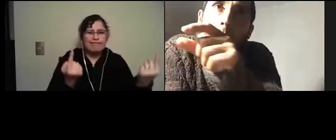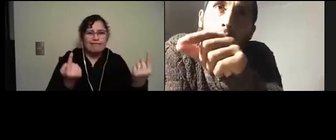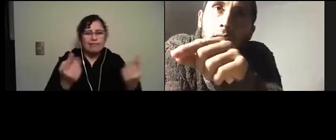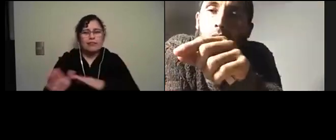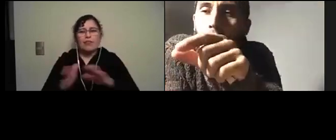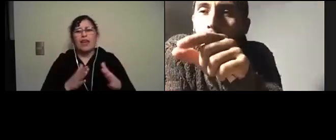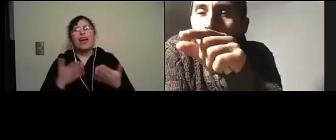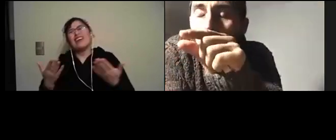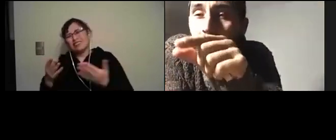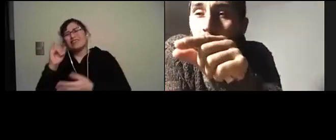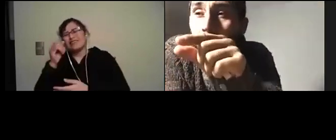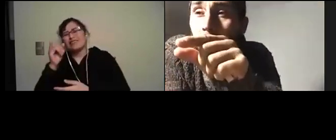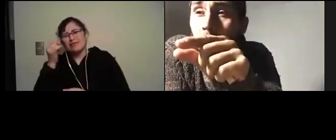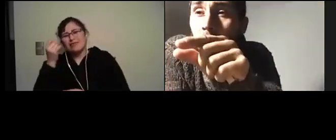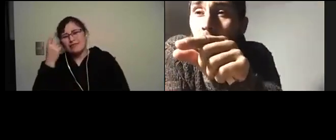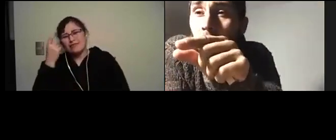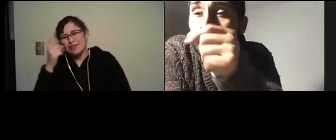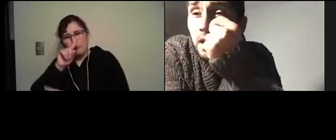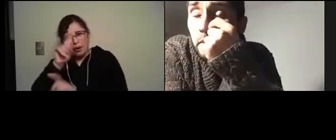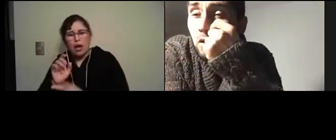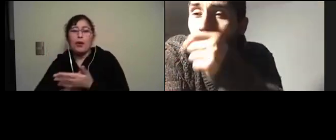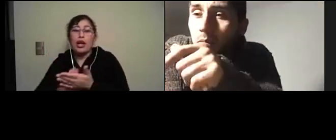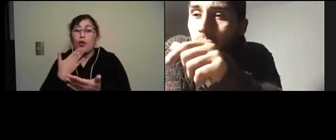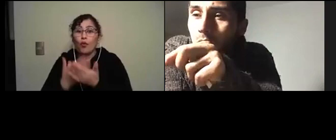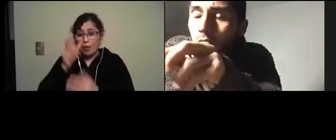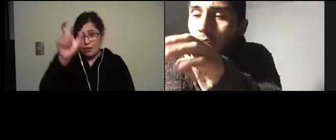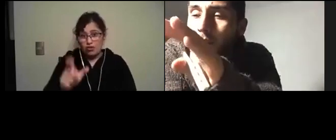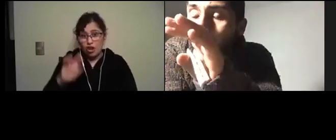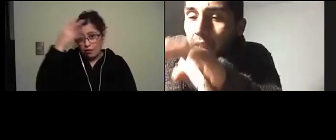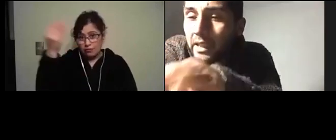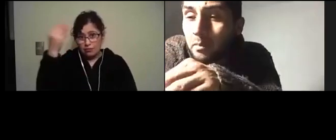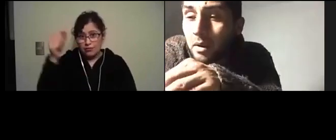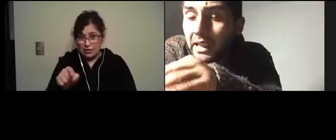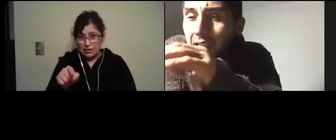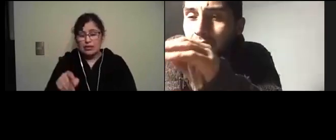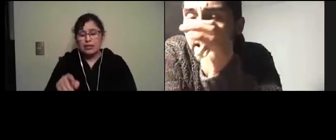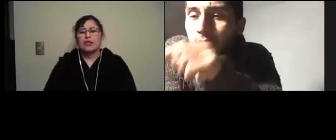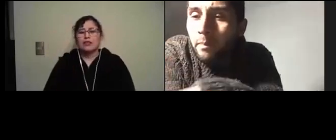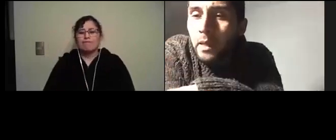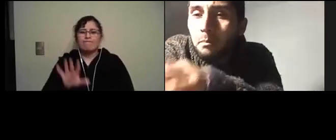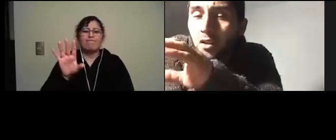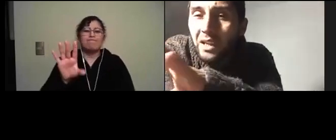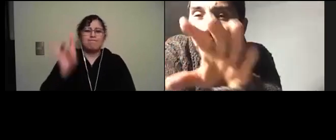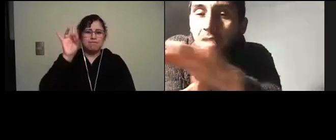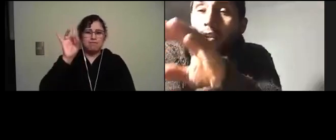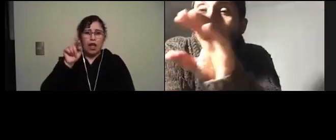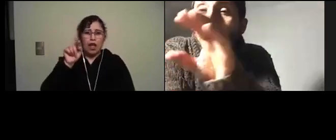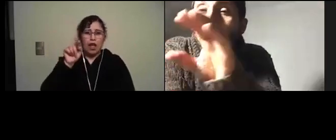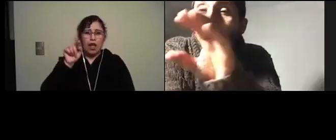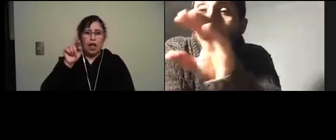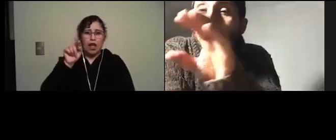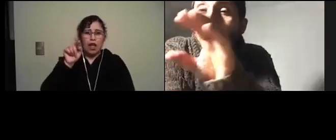uno pesquisa o visualiza a una persona con Alzheimer, lo que es importante en primera instancia es visualizar